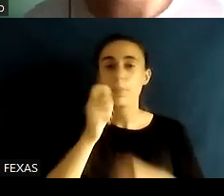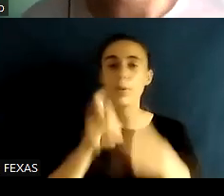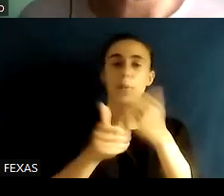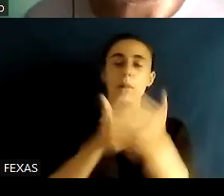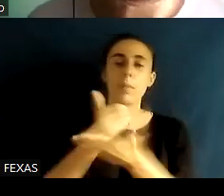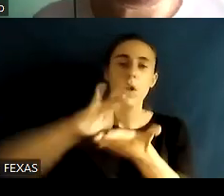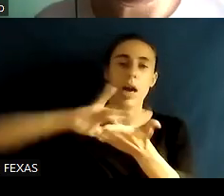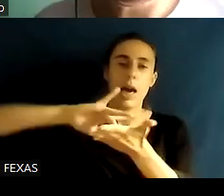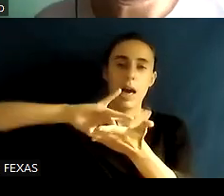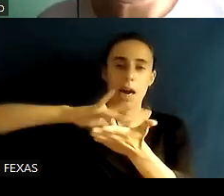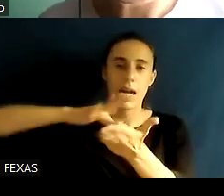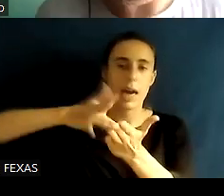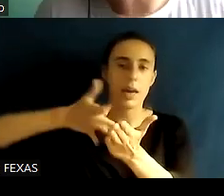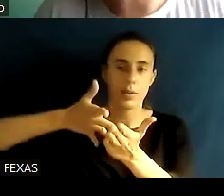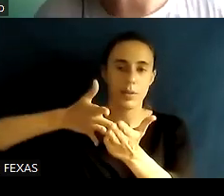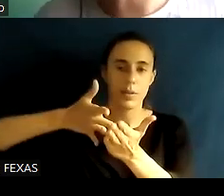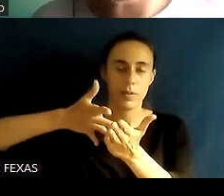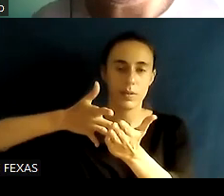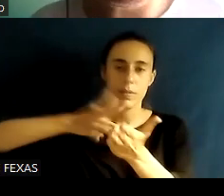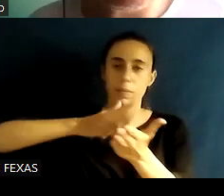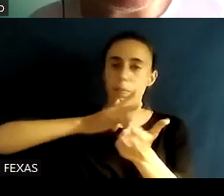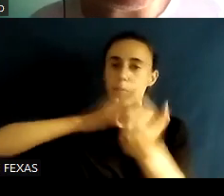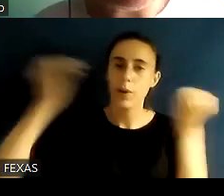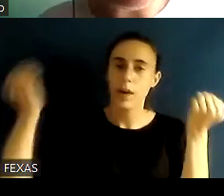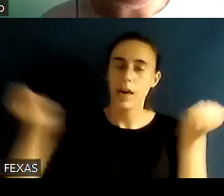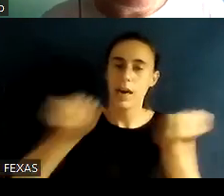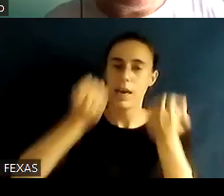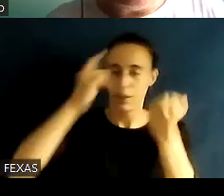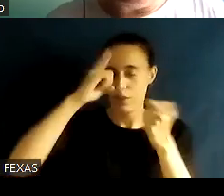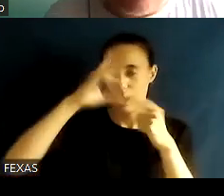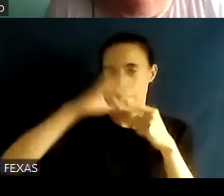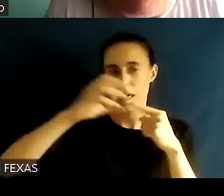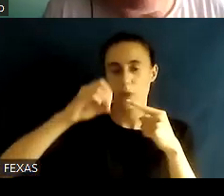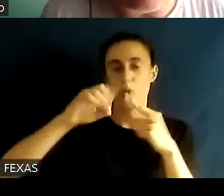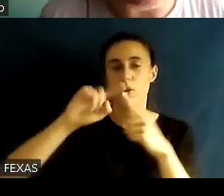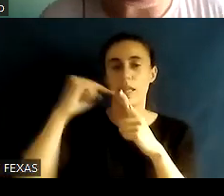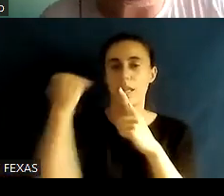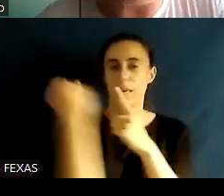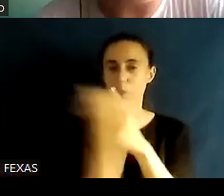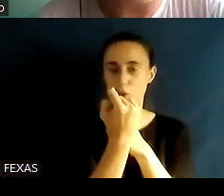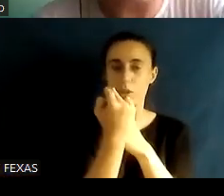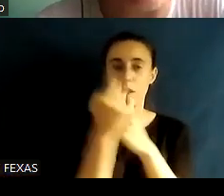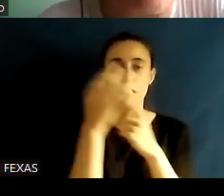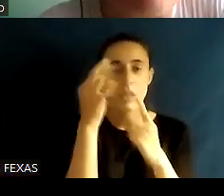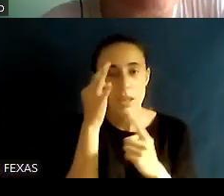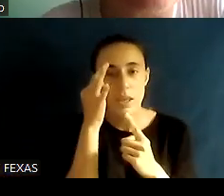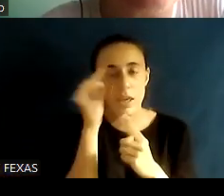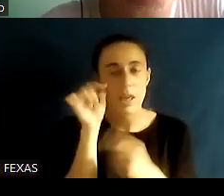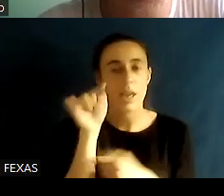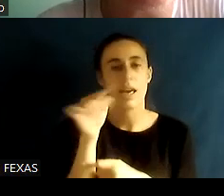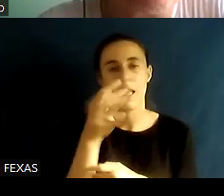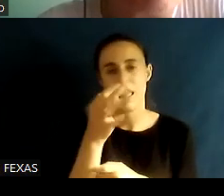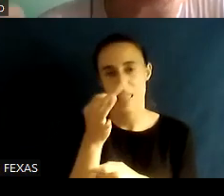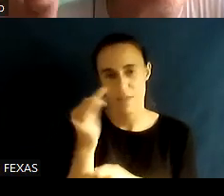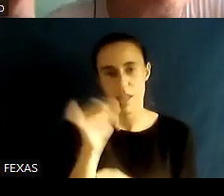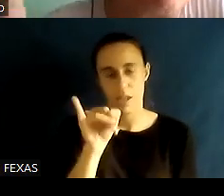la transformación o en la acción de los neurotransmisores de los que realmente sí que hay una carencia. Por lo tanto,